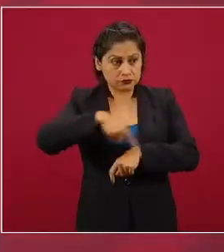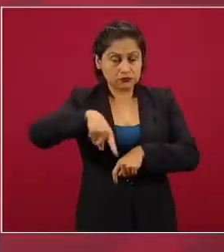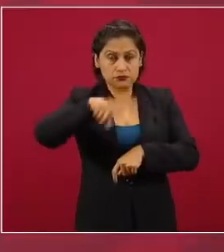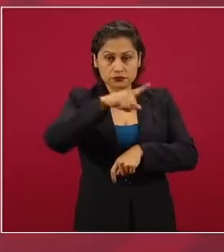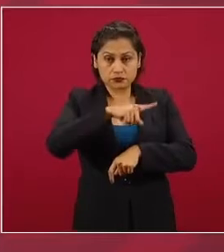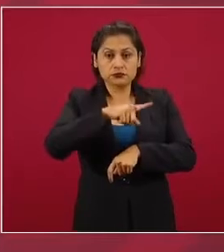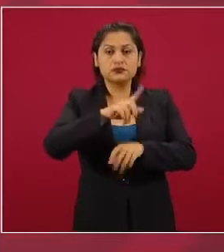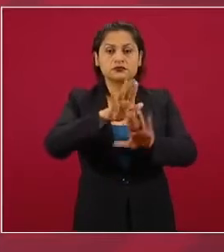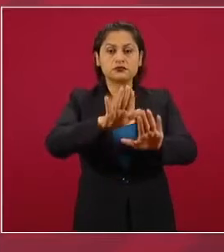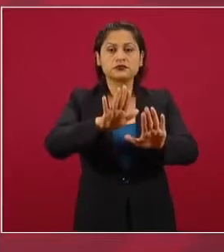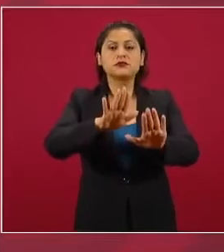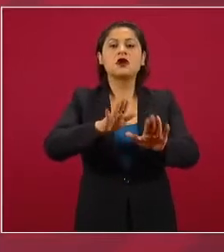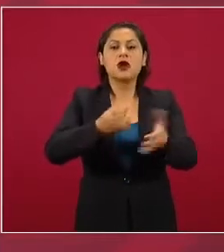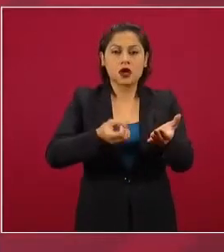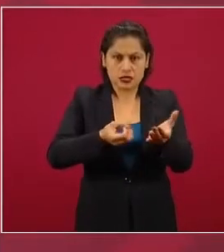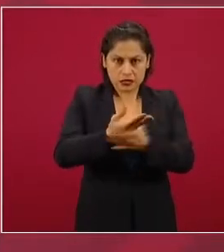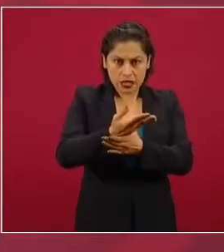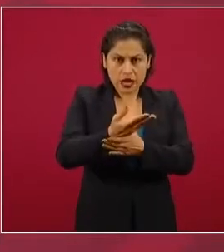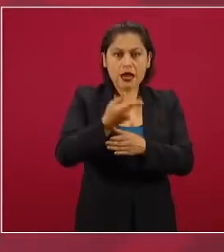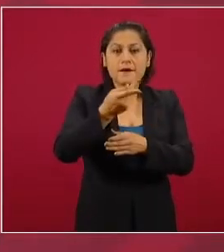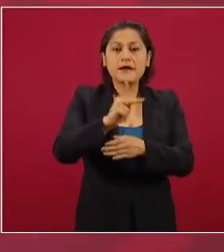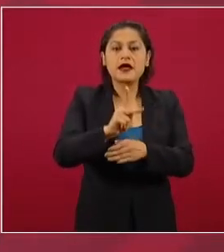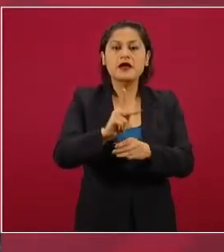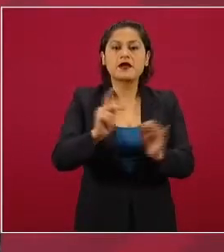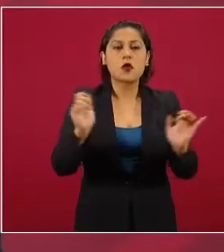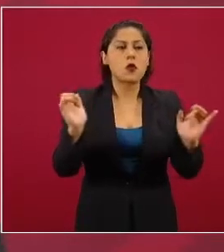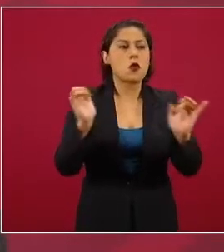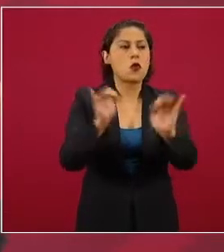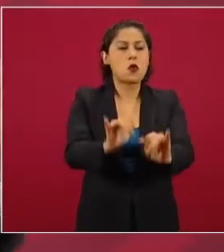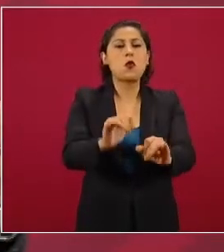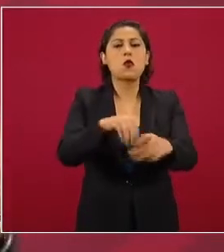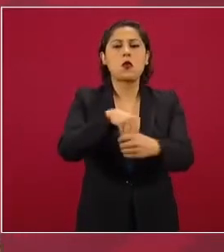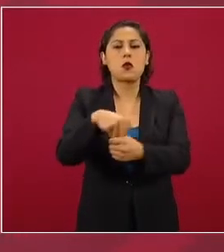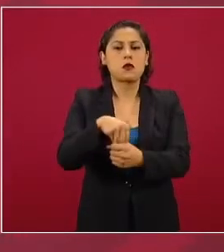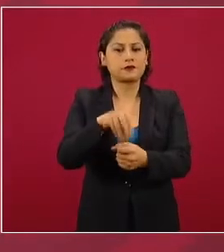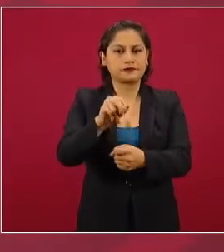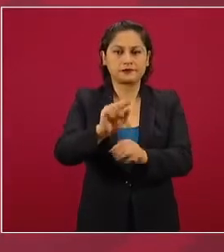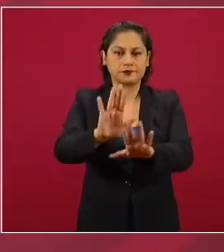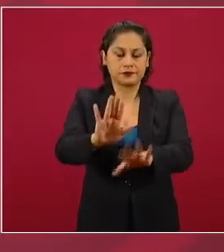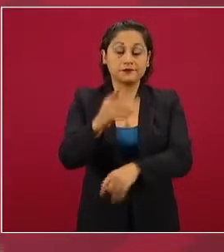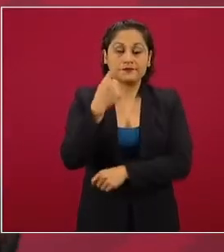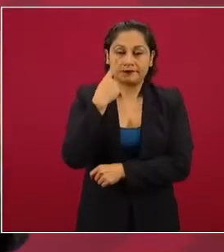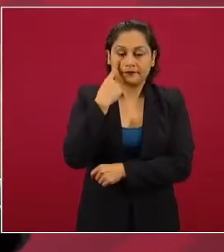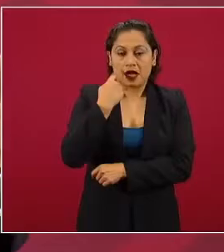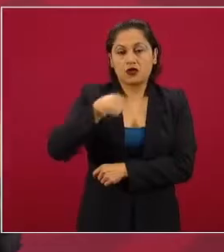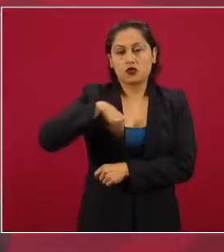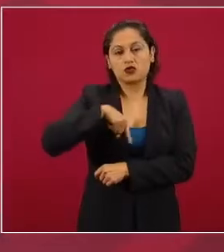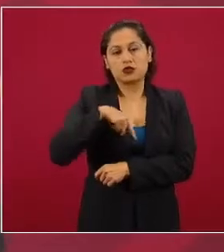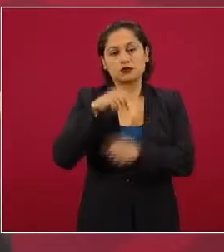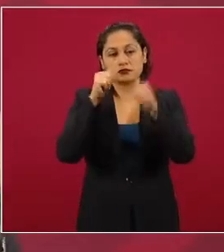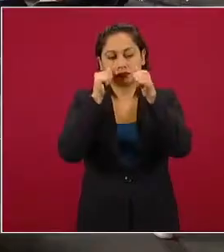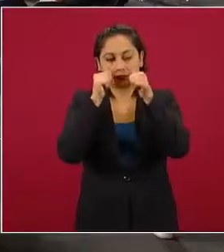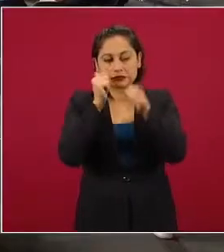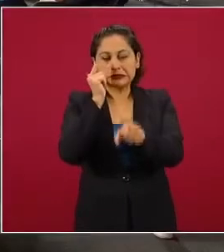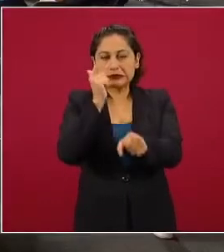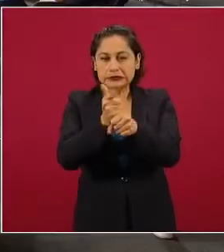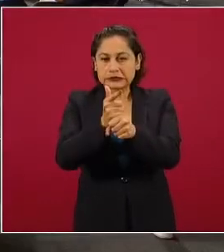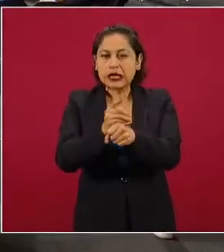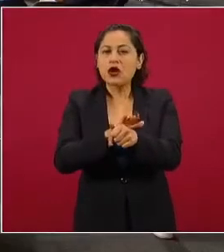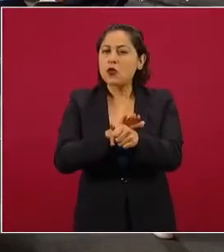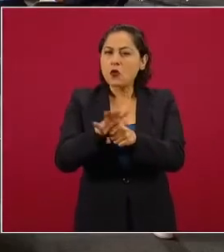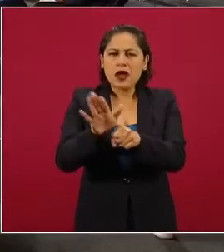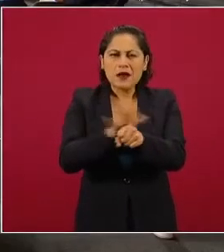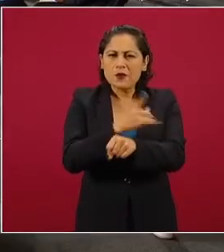el espacio público. Y hay 3 razones fundamentales por las que las personas salimos de casa. Puede haber otras, pero las 3 mayores